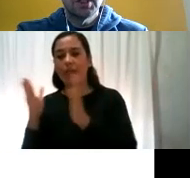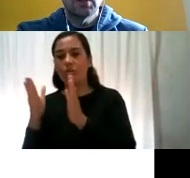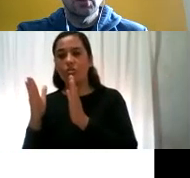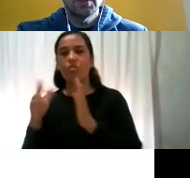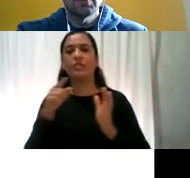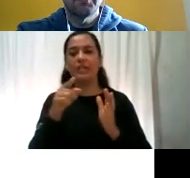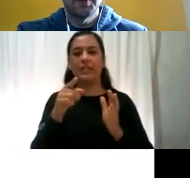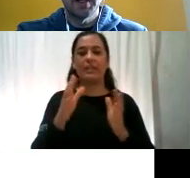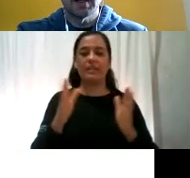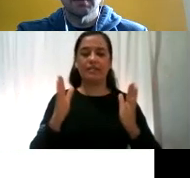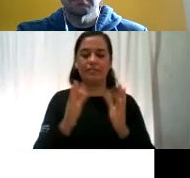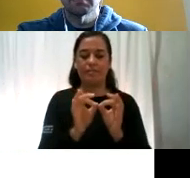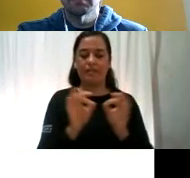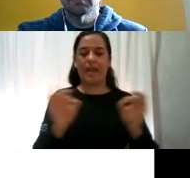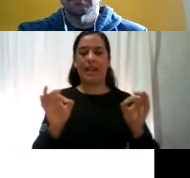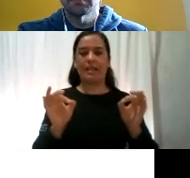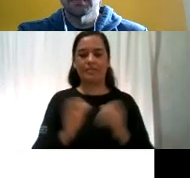Conclusión, si todo esto fuera